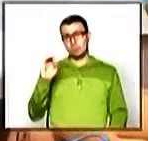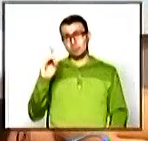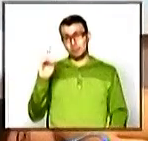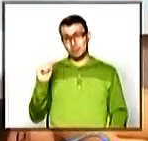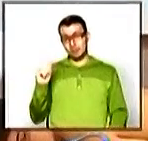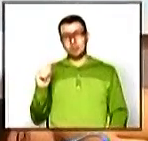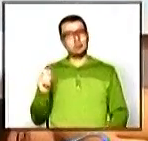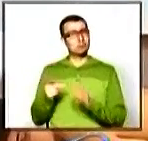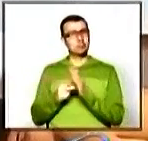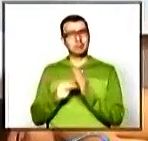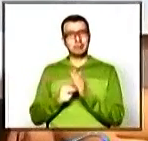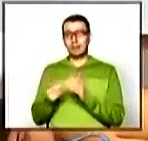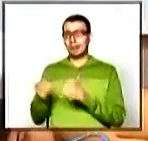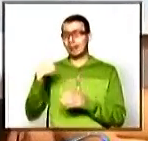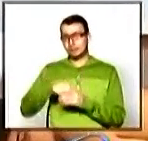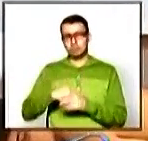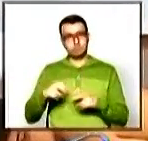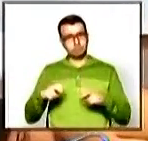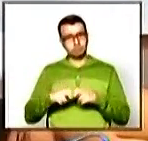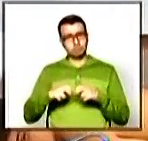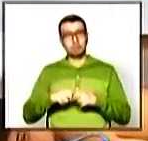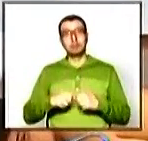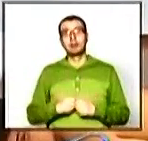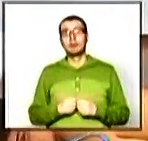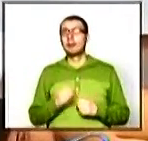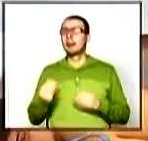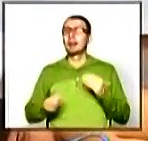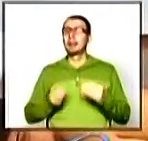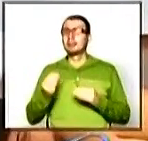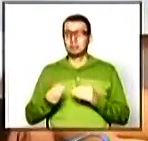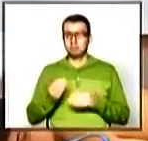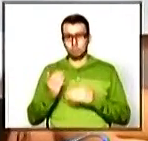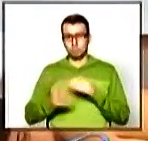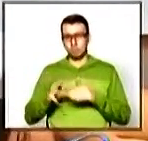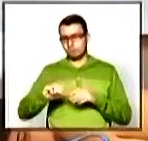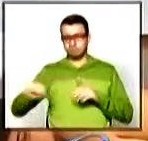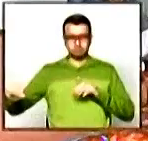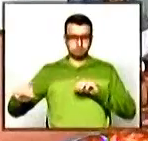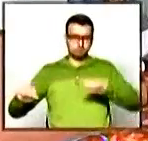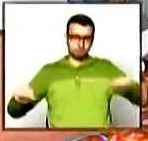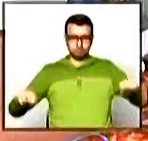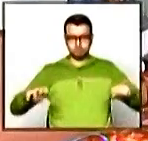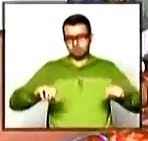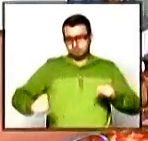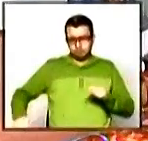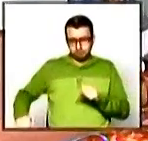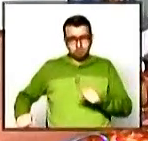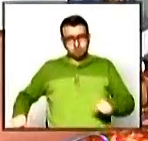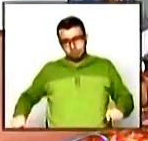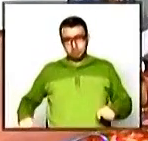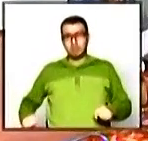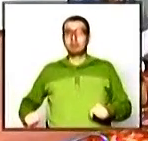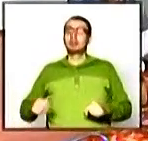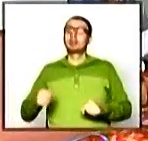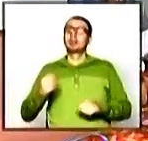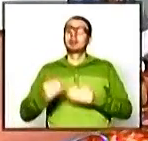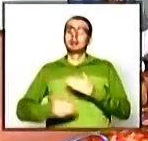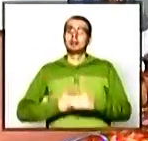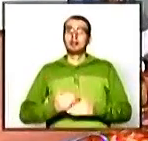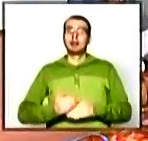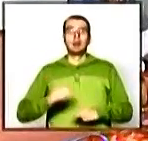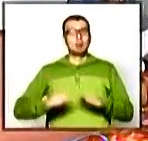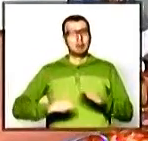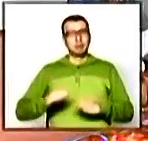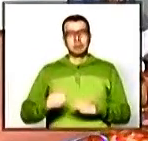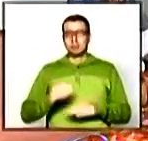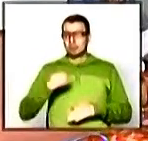energía. Lo que vamos a hacer es hacer una técnica de desmembramiento y vamos a separar un poquito, a liberar la tensión que se genera sobre